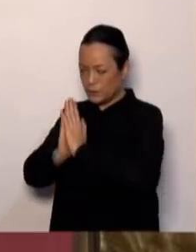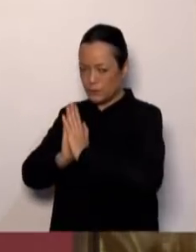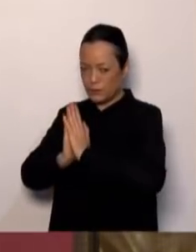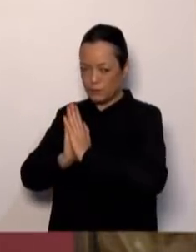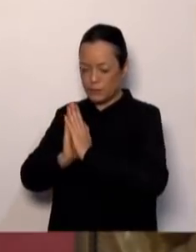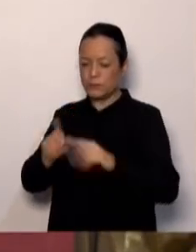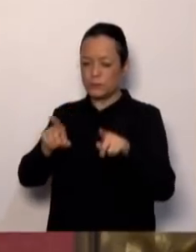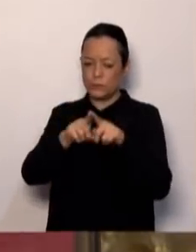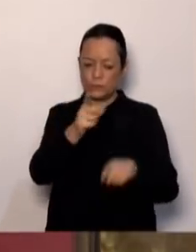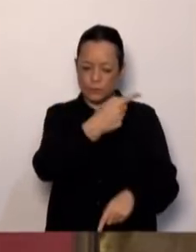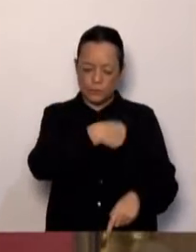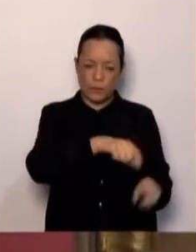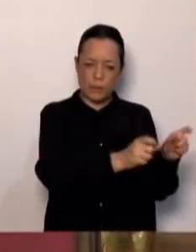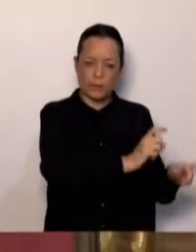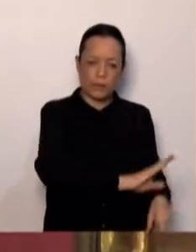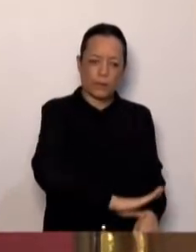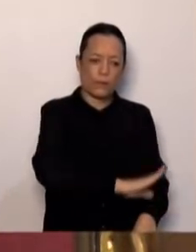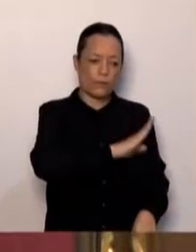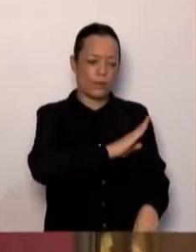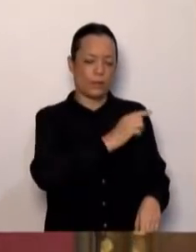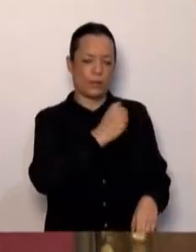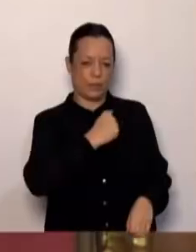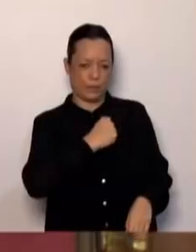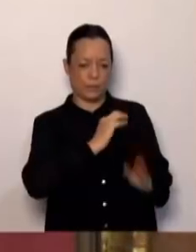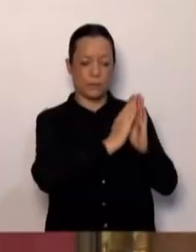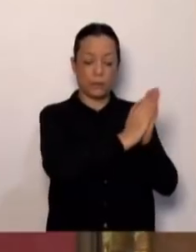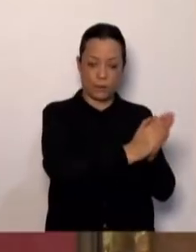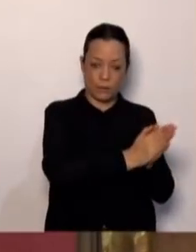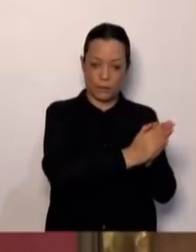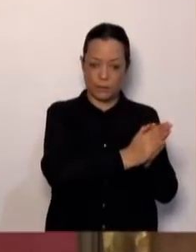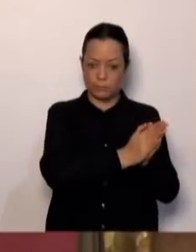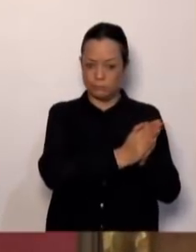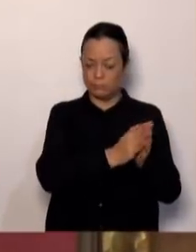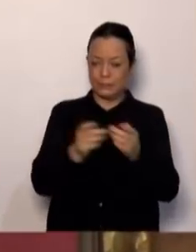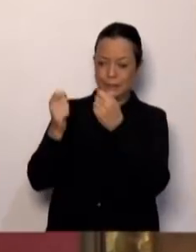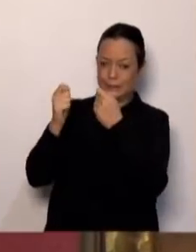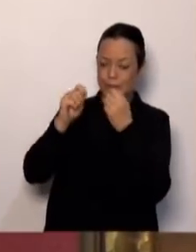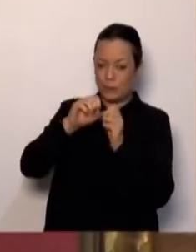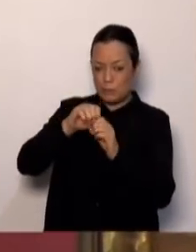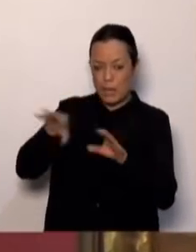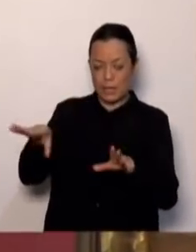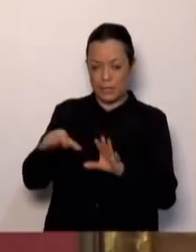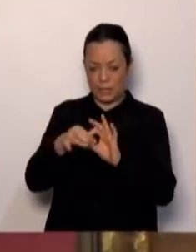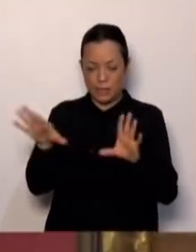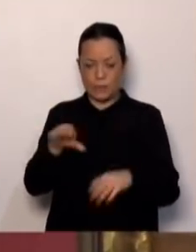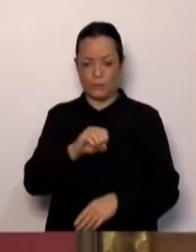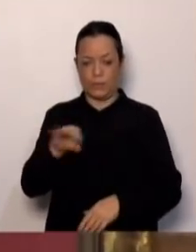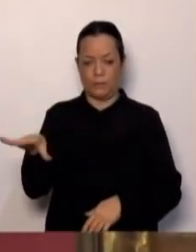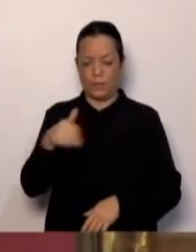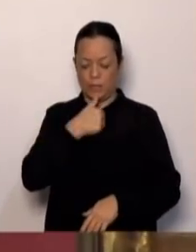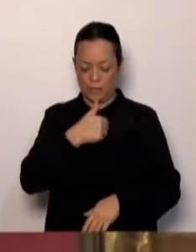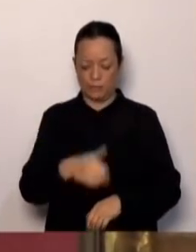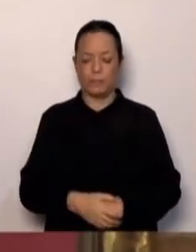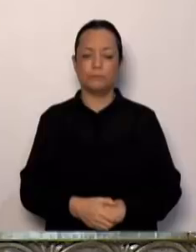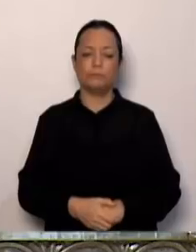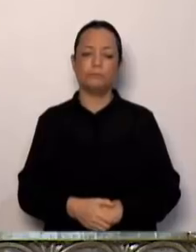como también nosotros perdonamos a los que nos ofenden. No nos dejes caer en la tentación y líbranos del